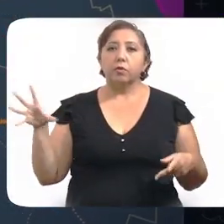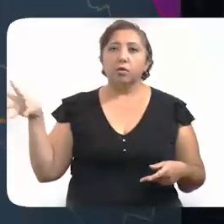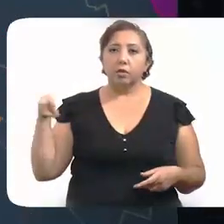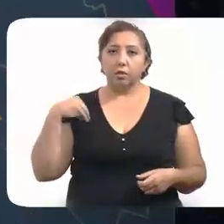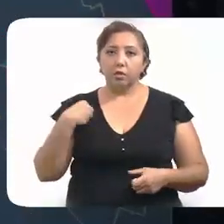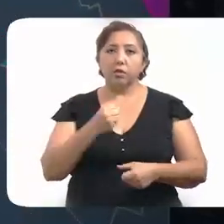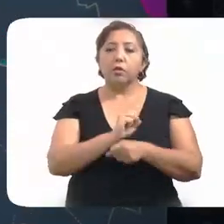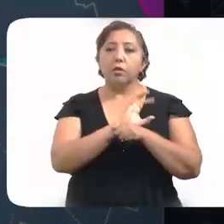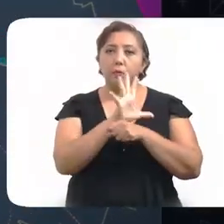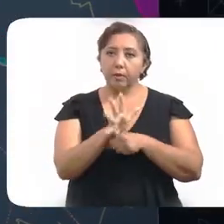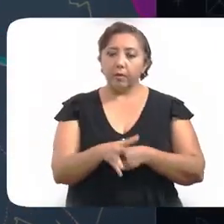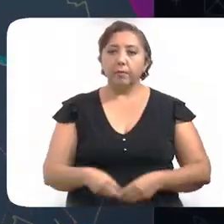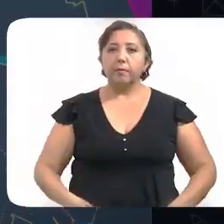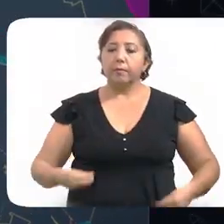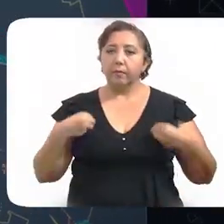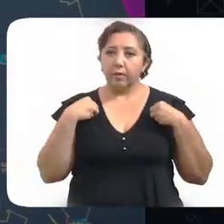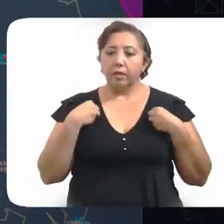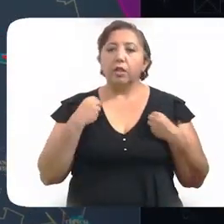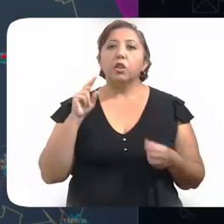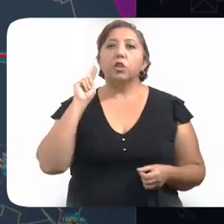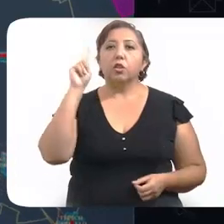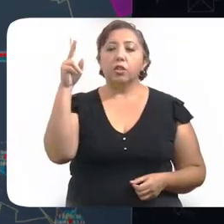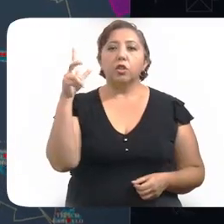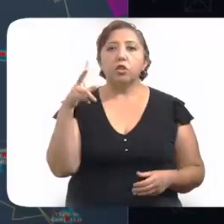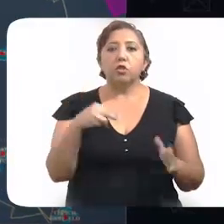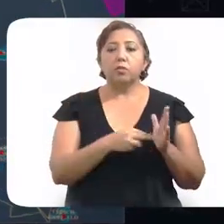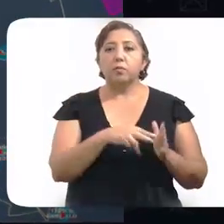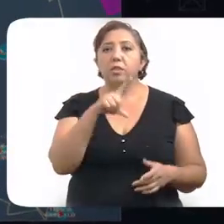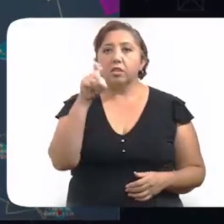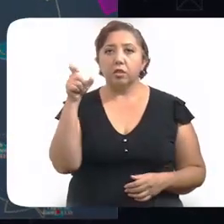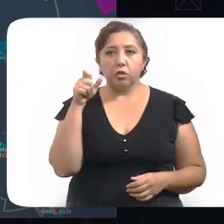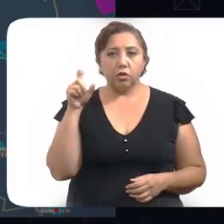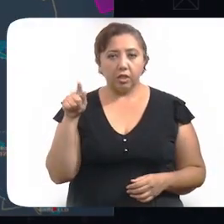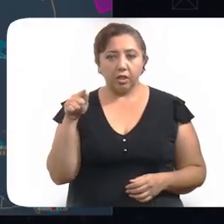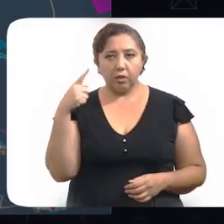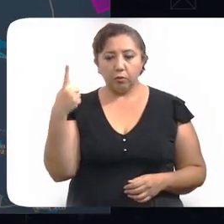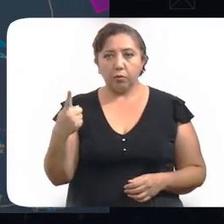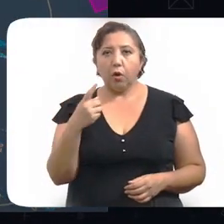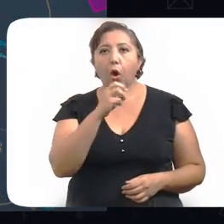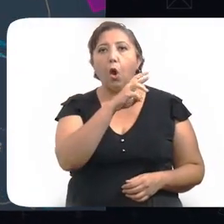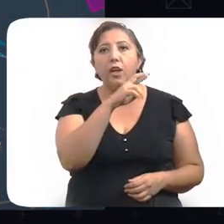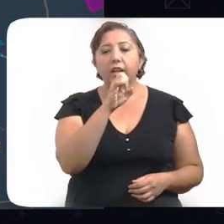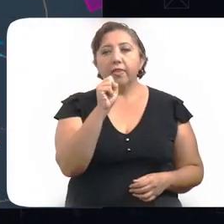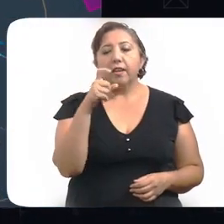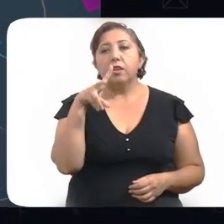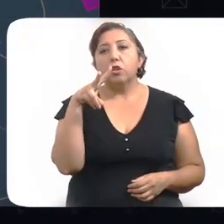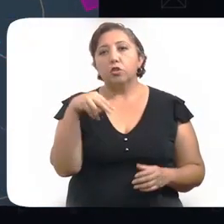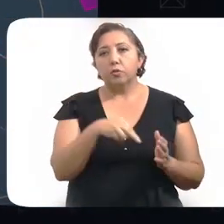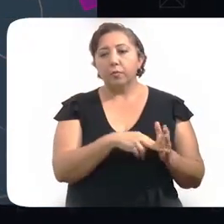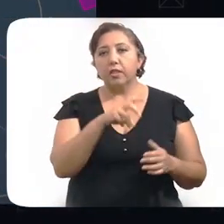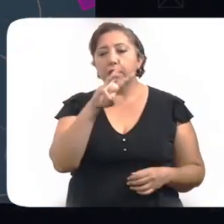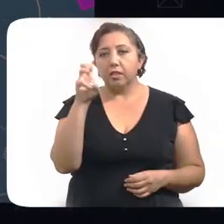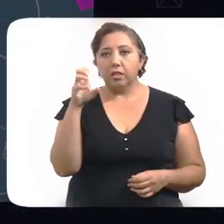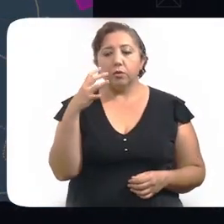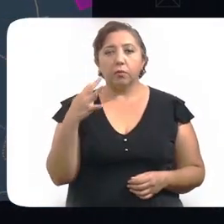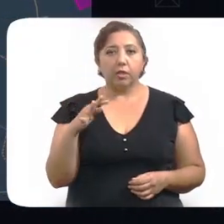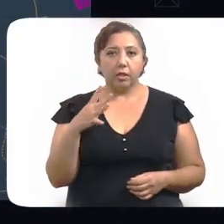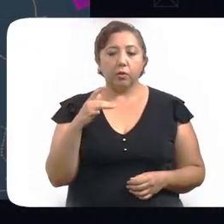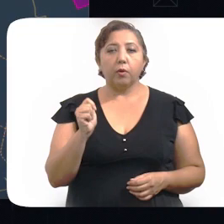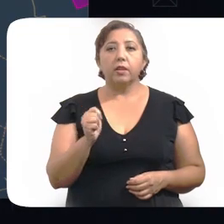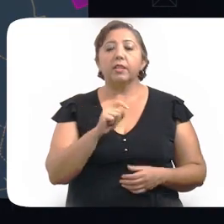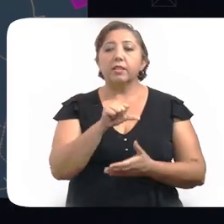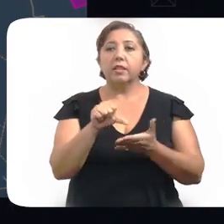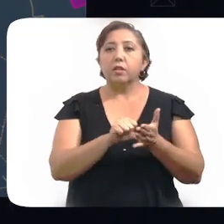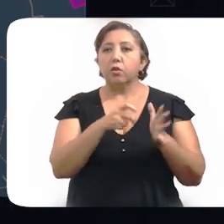de coronavirus, que viven en la zona norte 2,171, en la zona oriente 2,359, en la